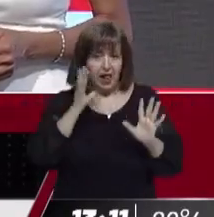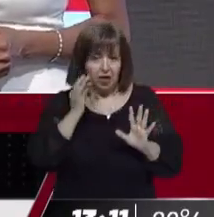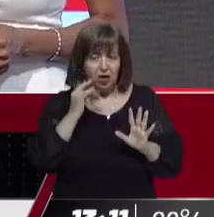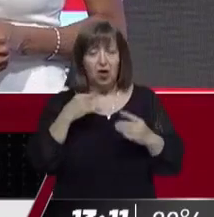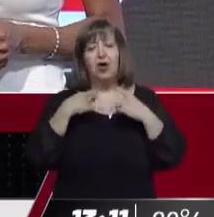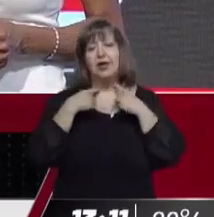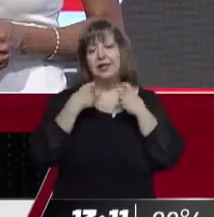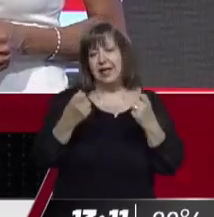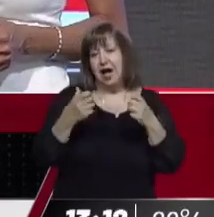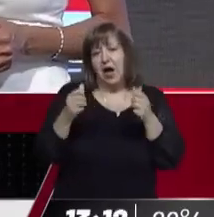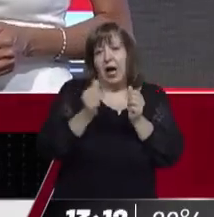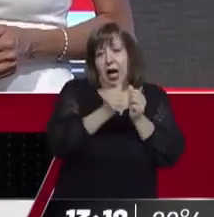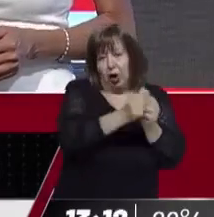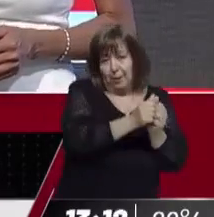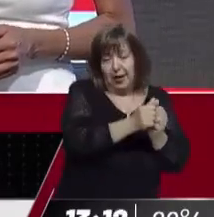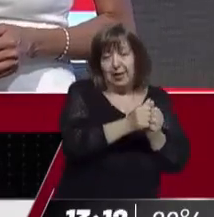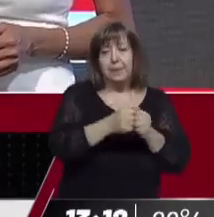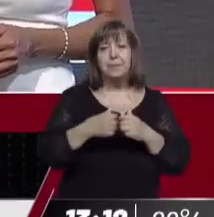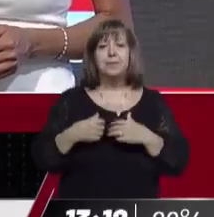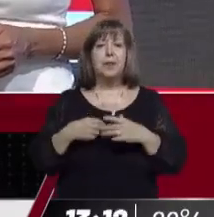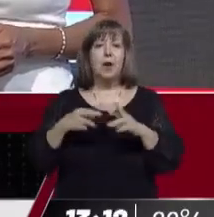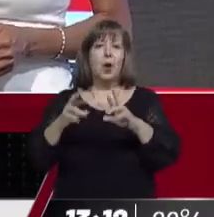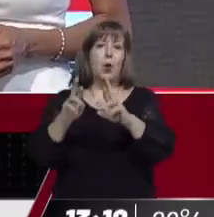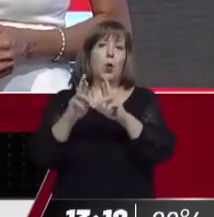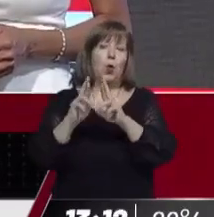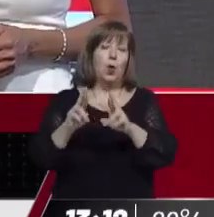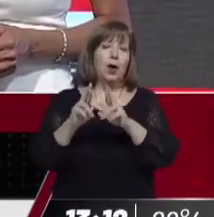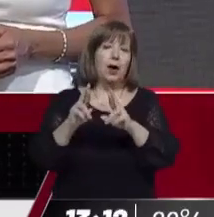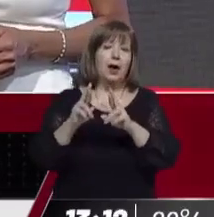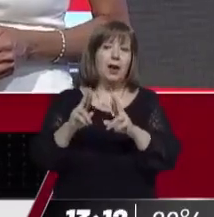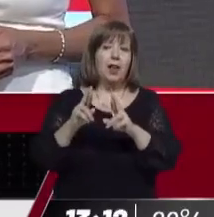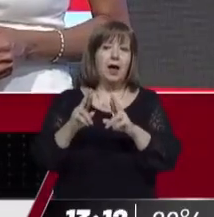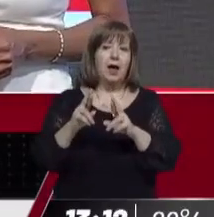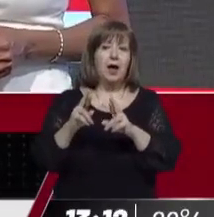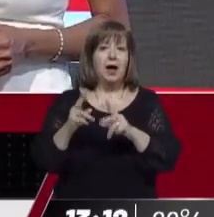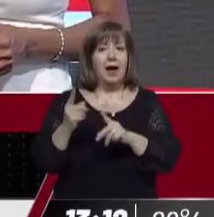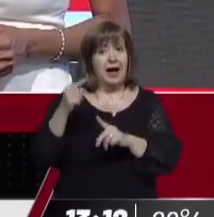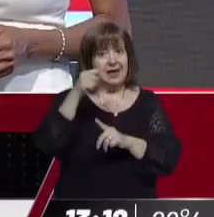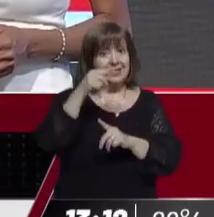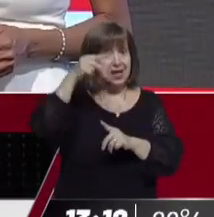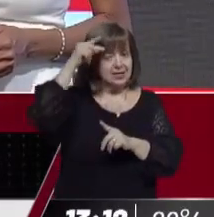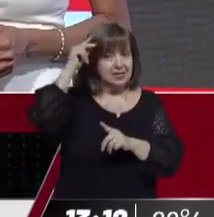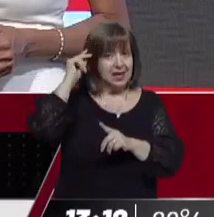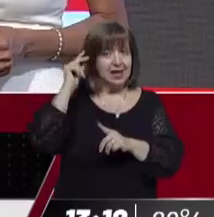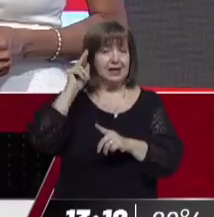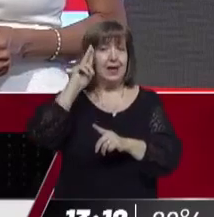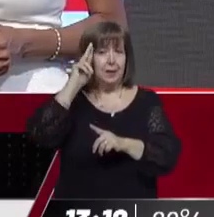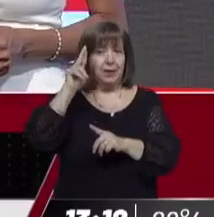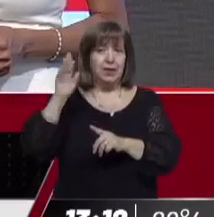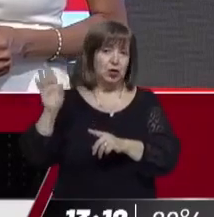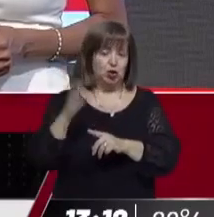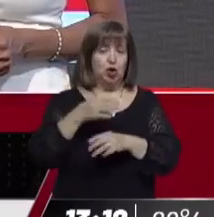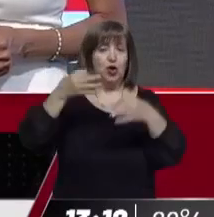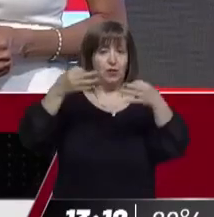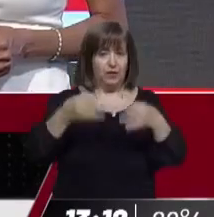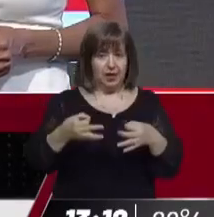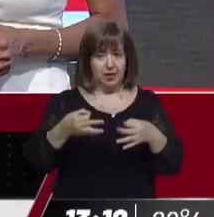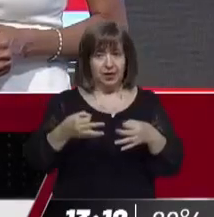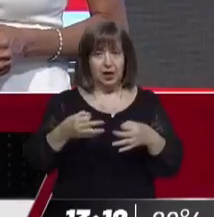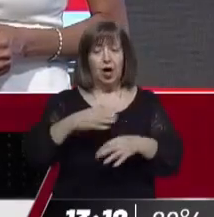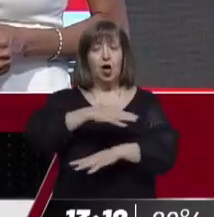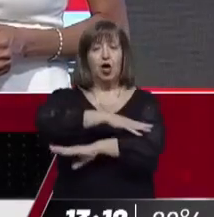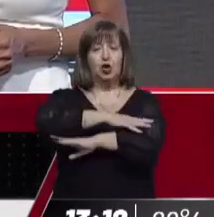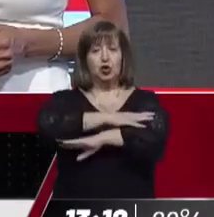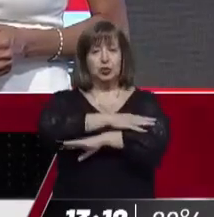de Mendoza, ojalá. Que a la distancia veíamos lo que pasaba con nuestros compañeros de tareas y donde estuvo Marisol allí. Todos sí,